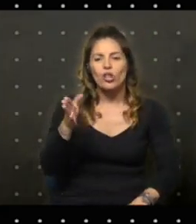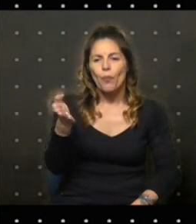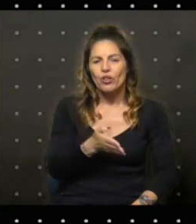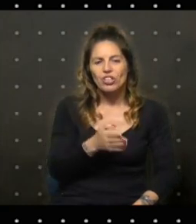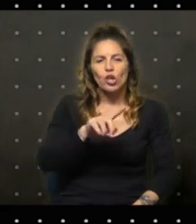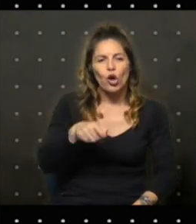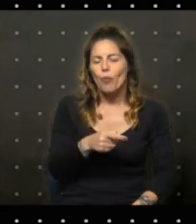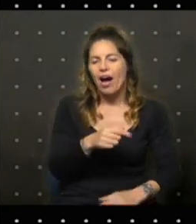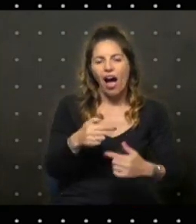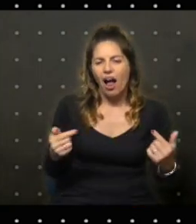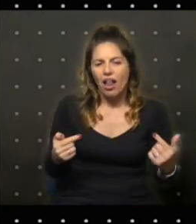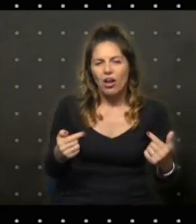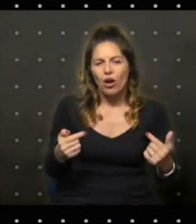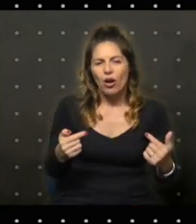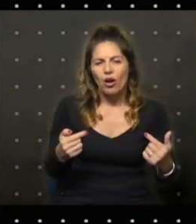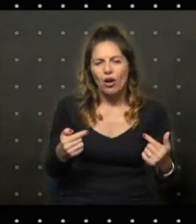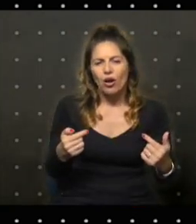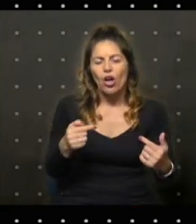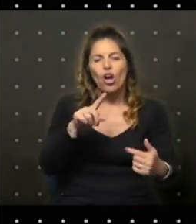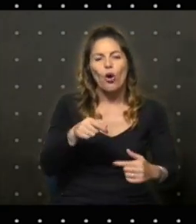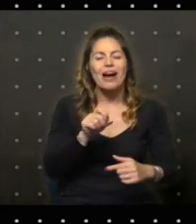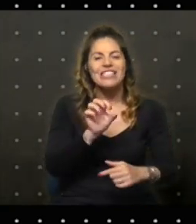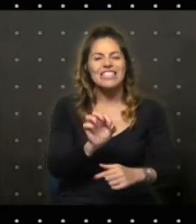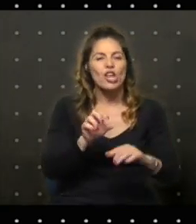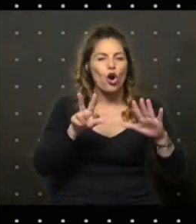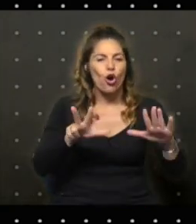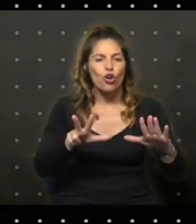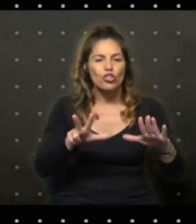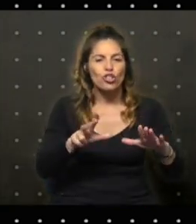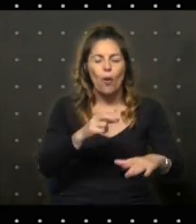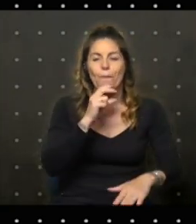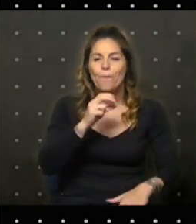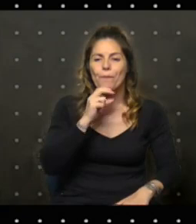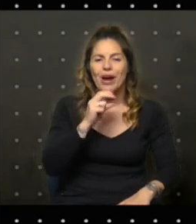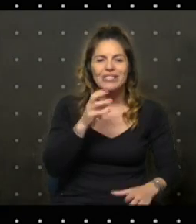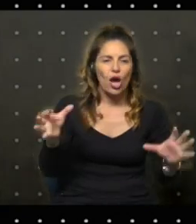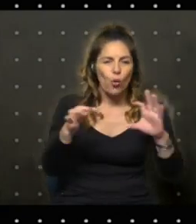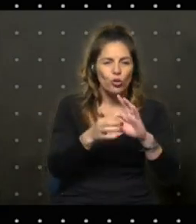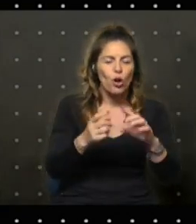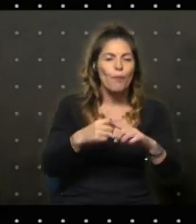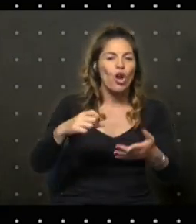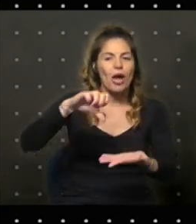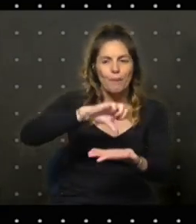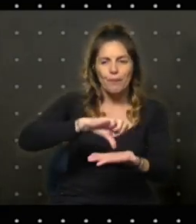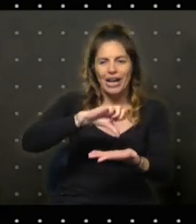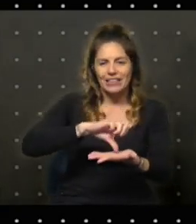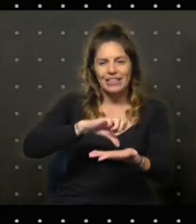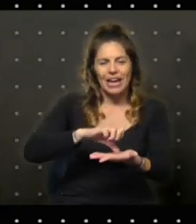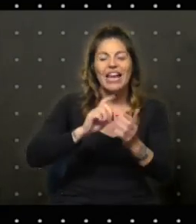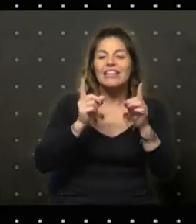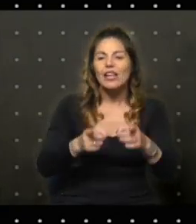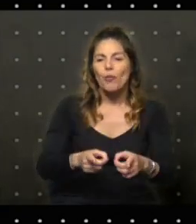com y algo por 100,08 eh Sergio maa de Unión por la patria bueno Y